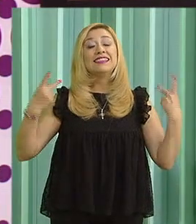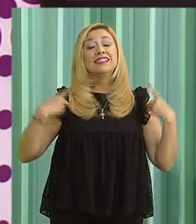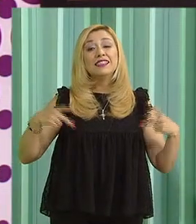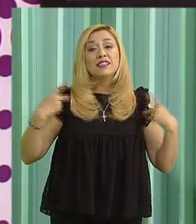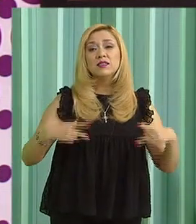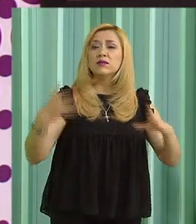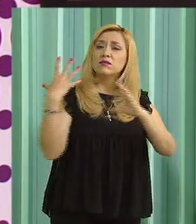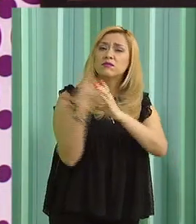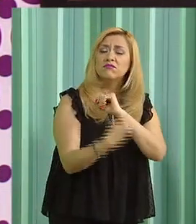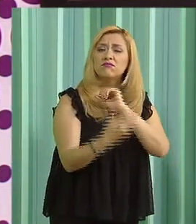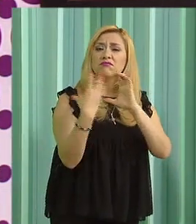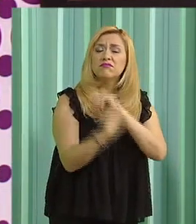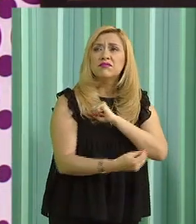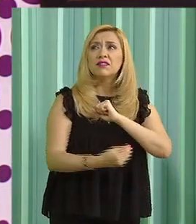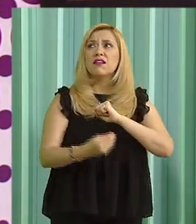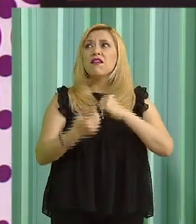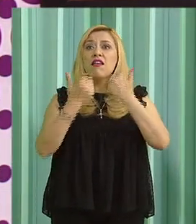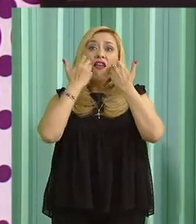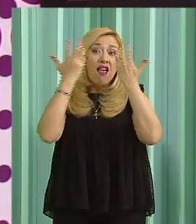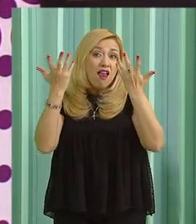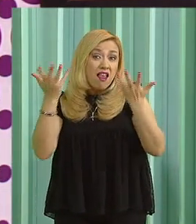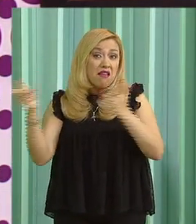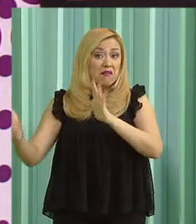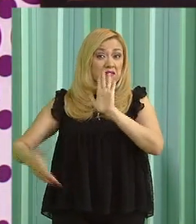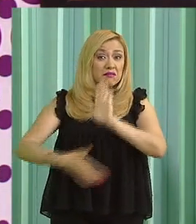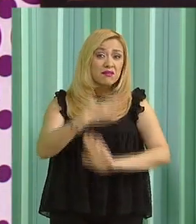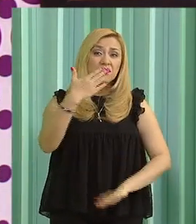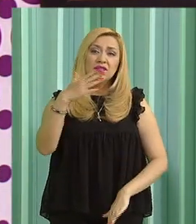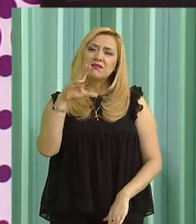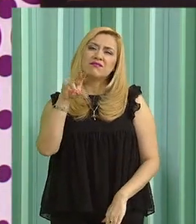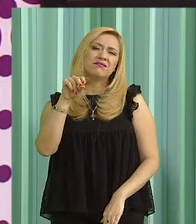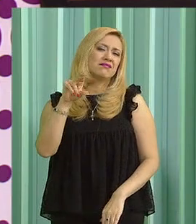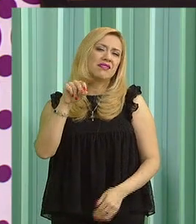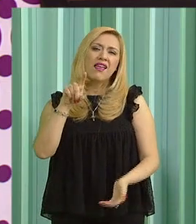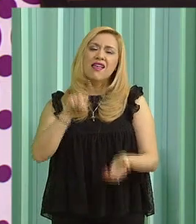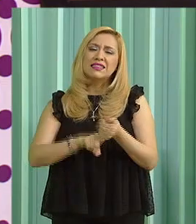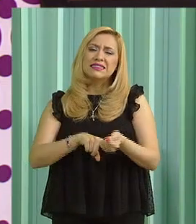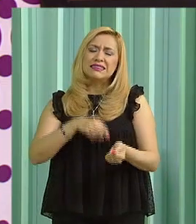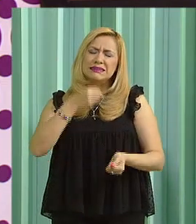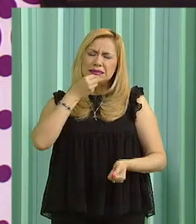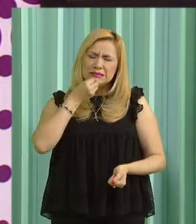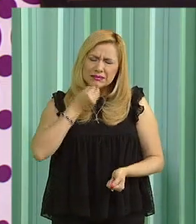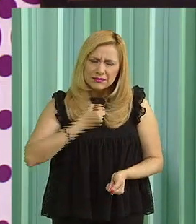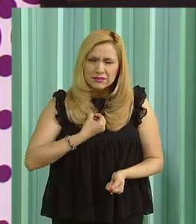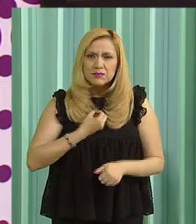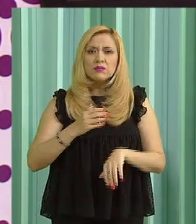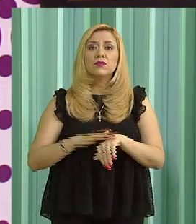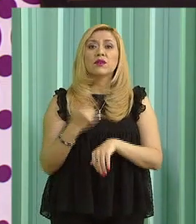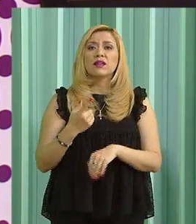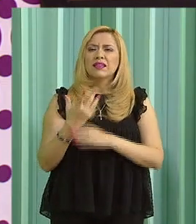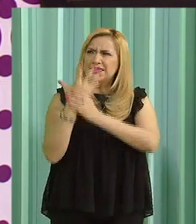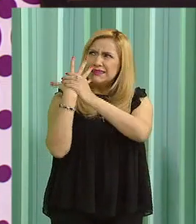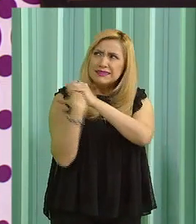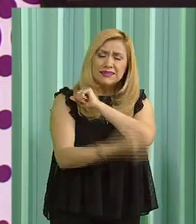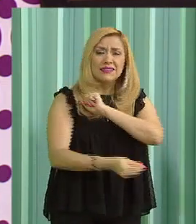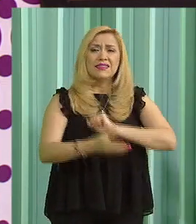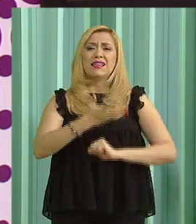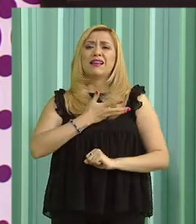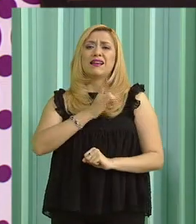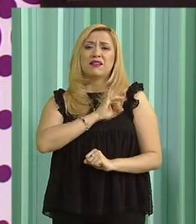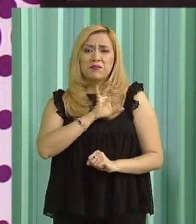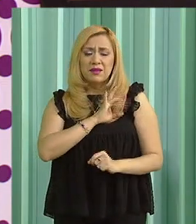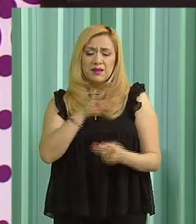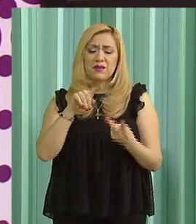Las personas refugiadas no deciden salir de sus países. Se ven forzadas a hacerlo porque huyen de diferentes situaciones